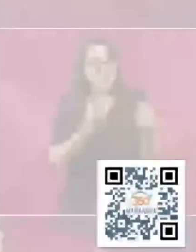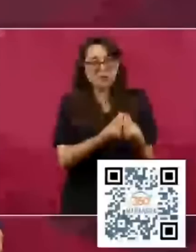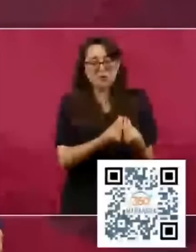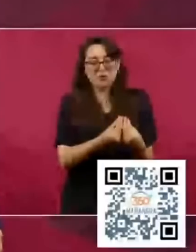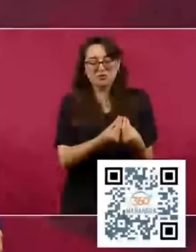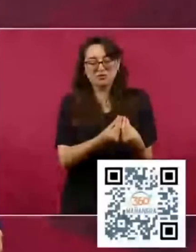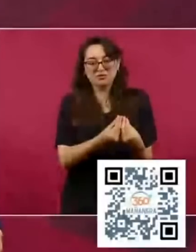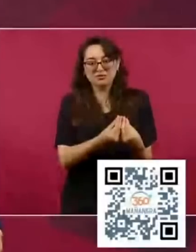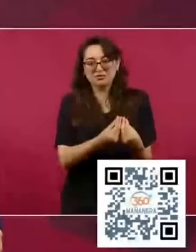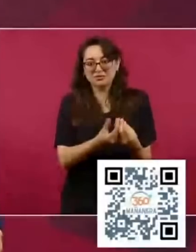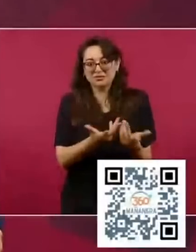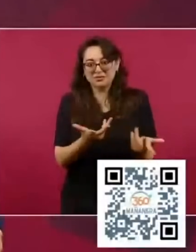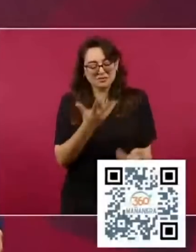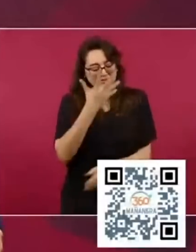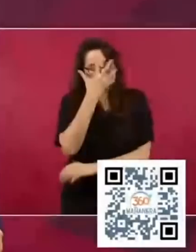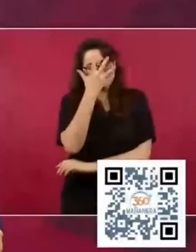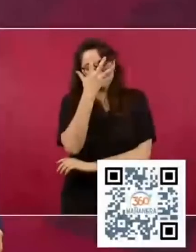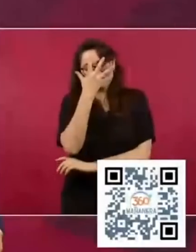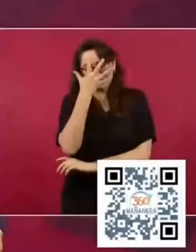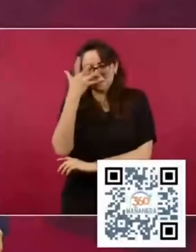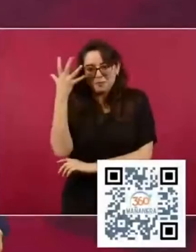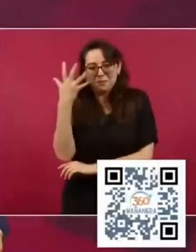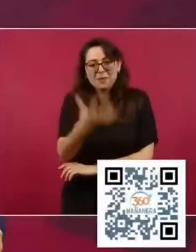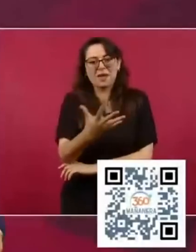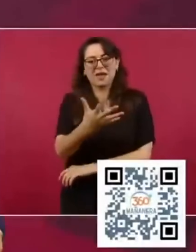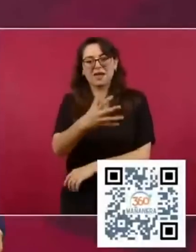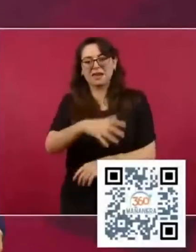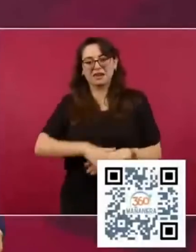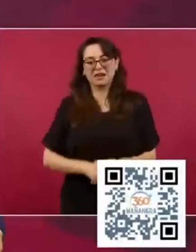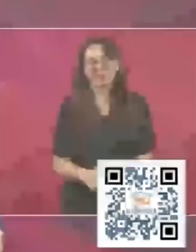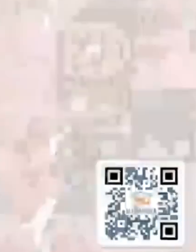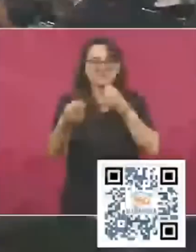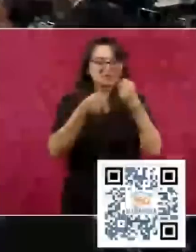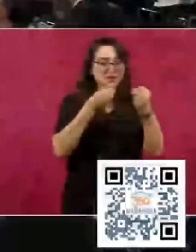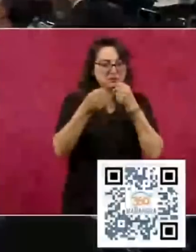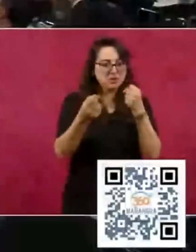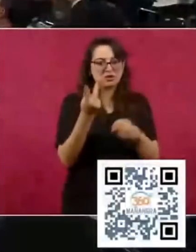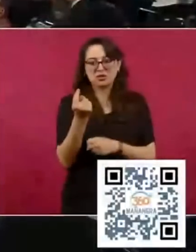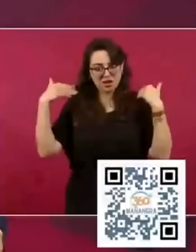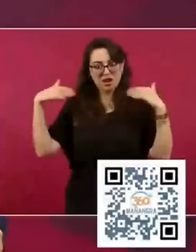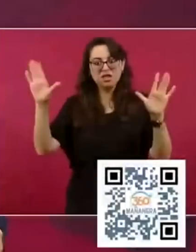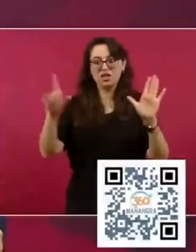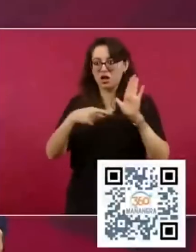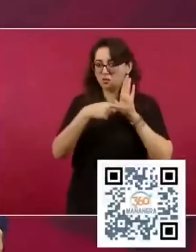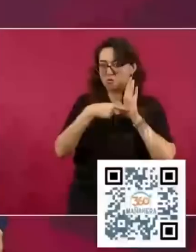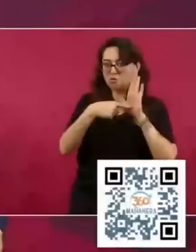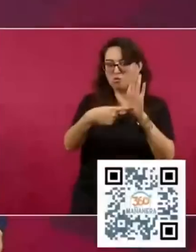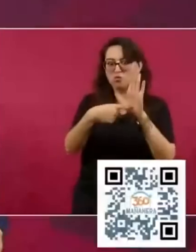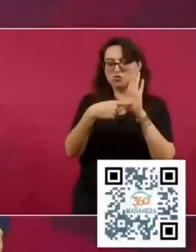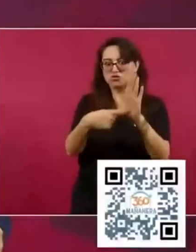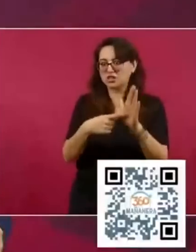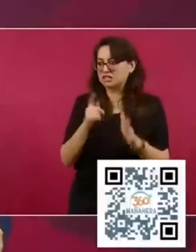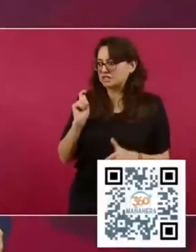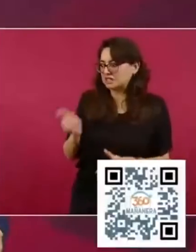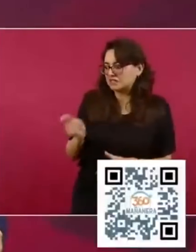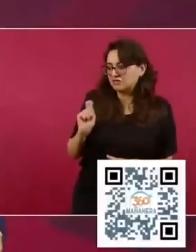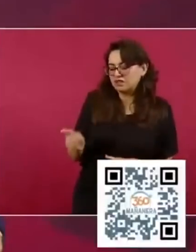delincuentes es para que todavía los medios de información estuviesen analizando